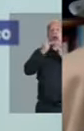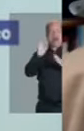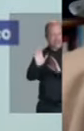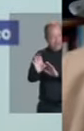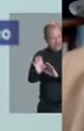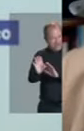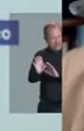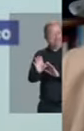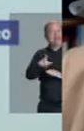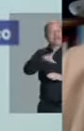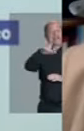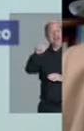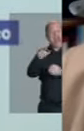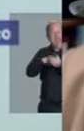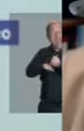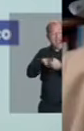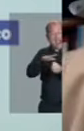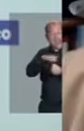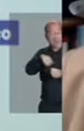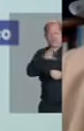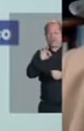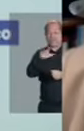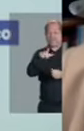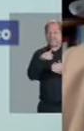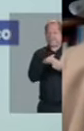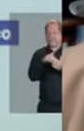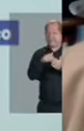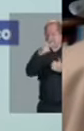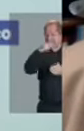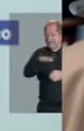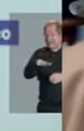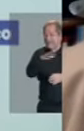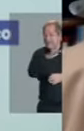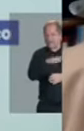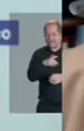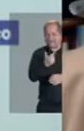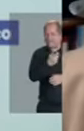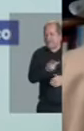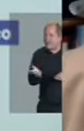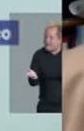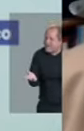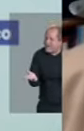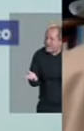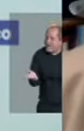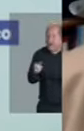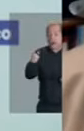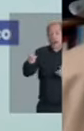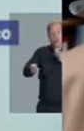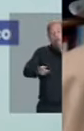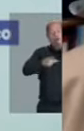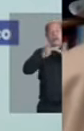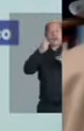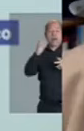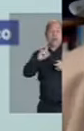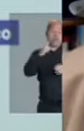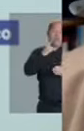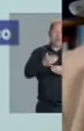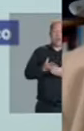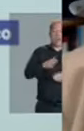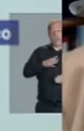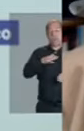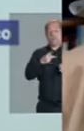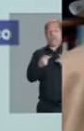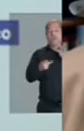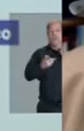narcopartido, luego la llamó candidata de las mentiras, mentirosa serial, entre otros sobrenombres, y además le estuvo